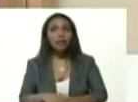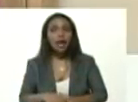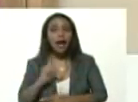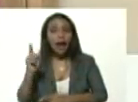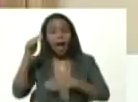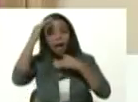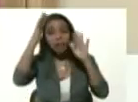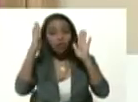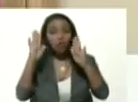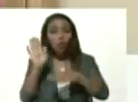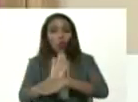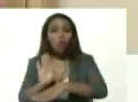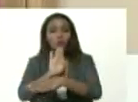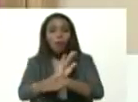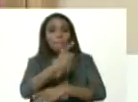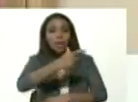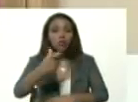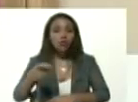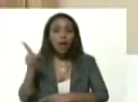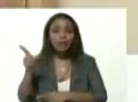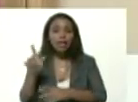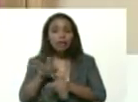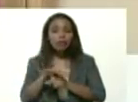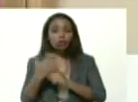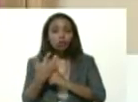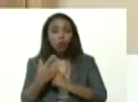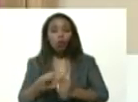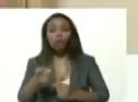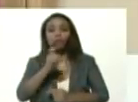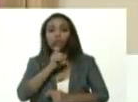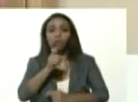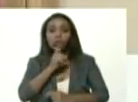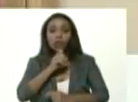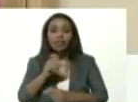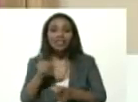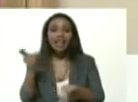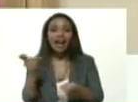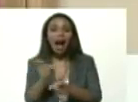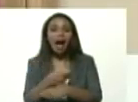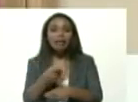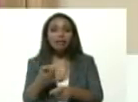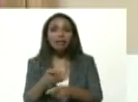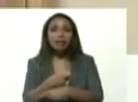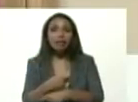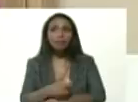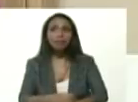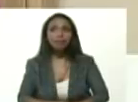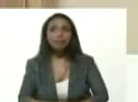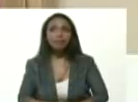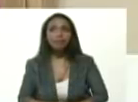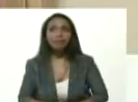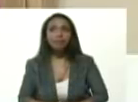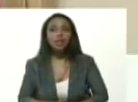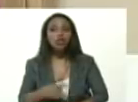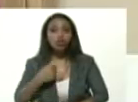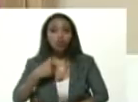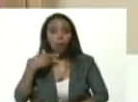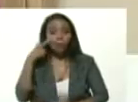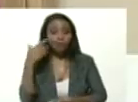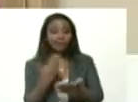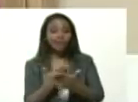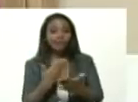curado gente que estaba en una situación muy difícil de cáncer. Me consta un